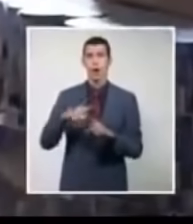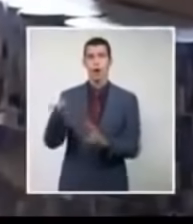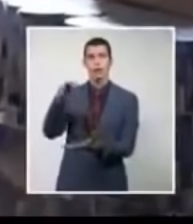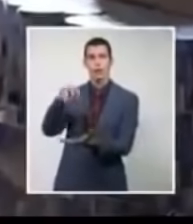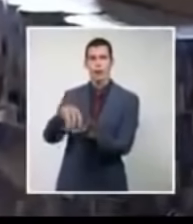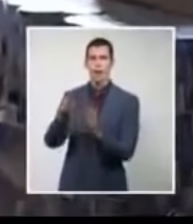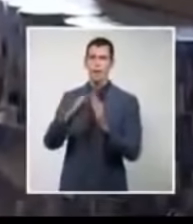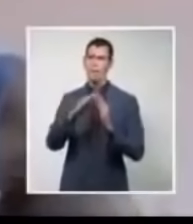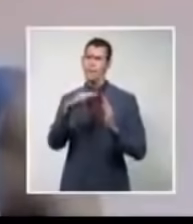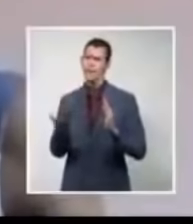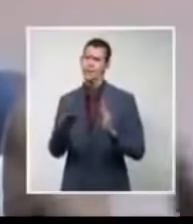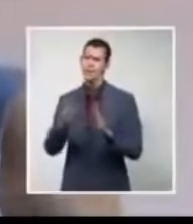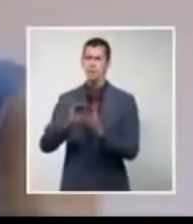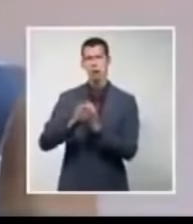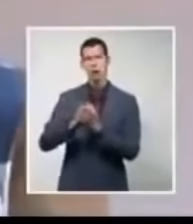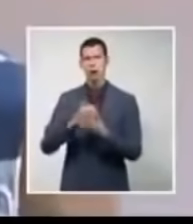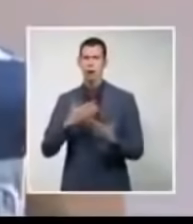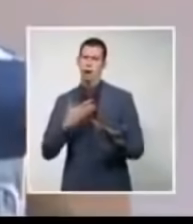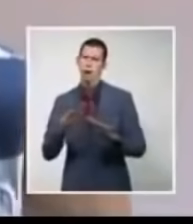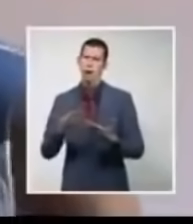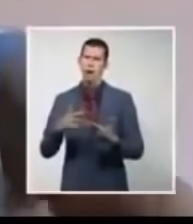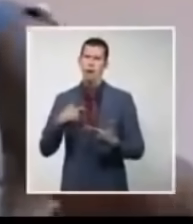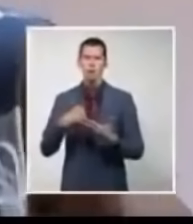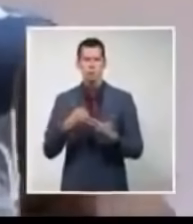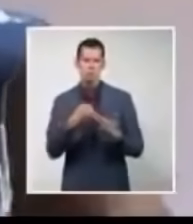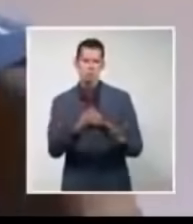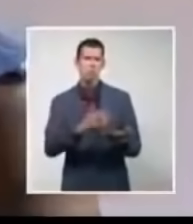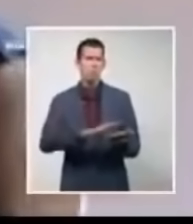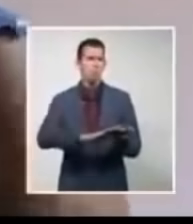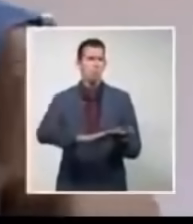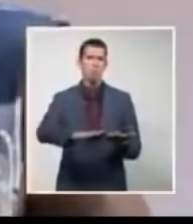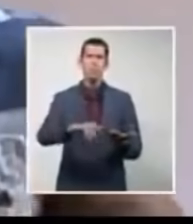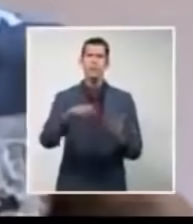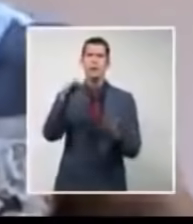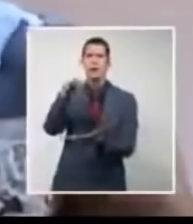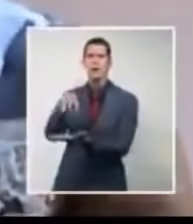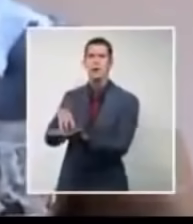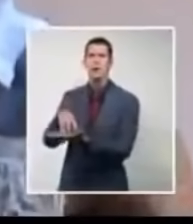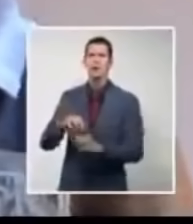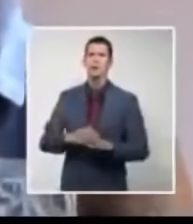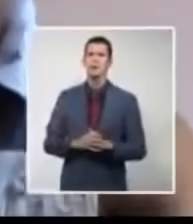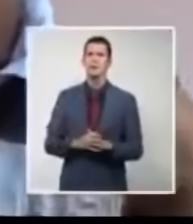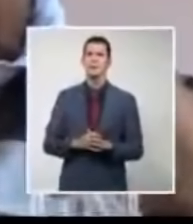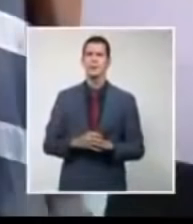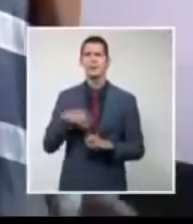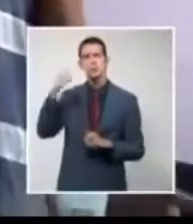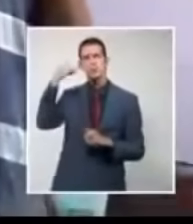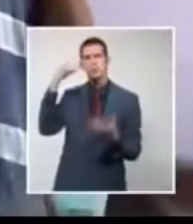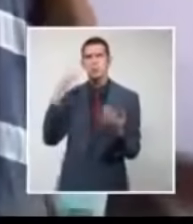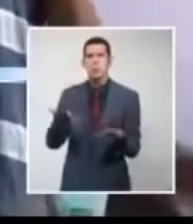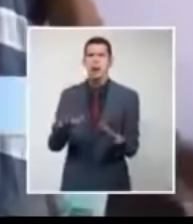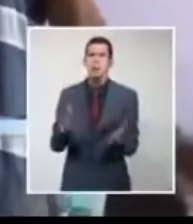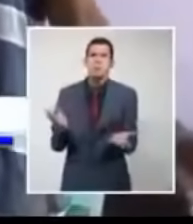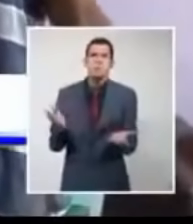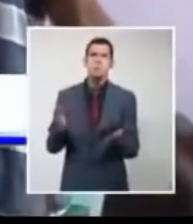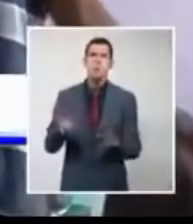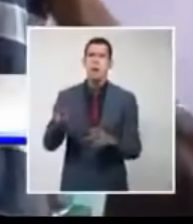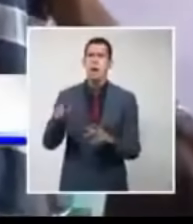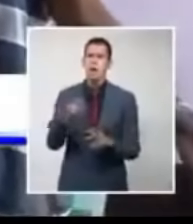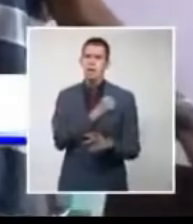esto cuando no acertó no quería hacerlo y cuando estoy pensando que entiendo que estoy normal